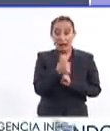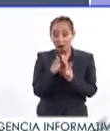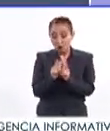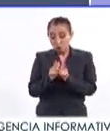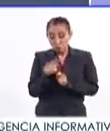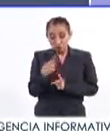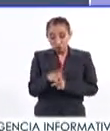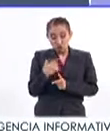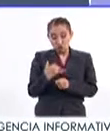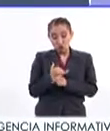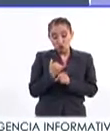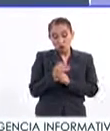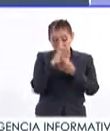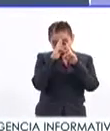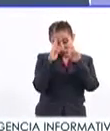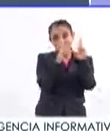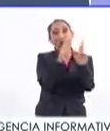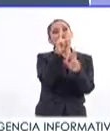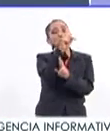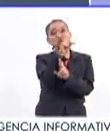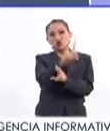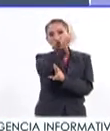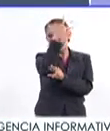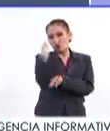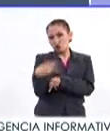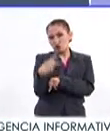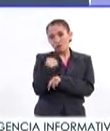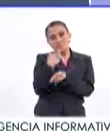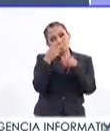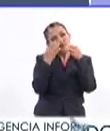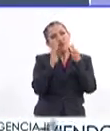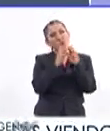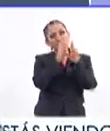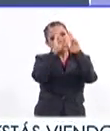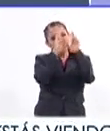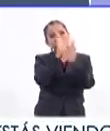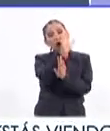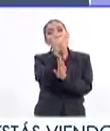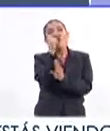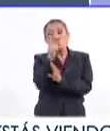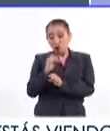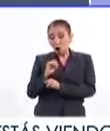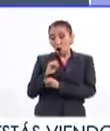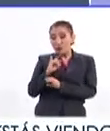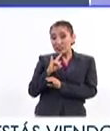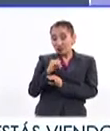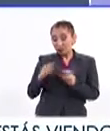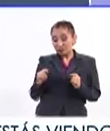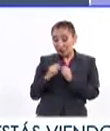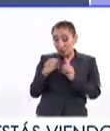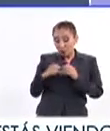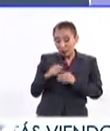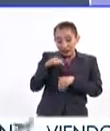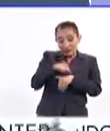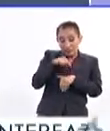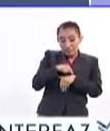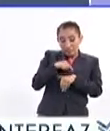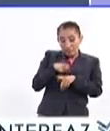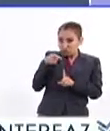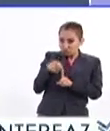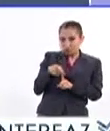grupo tenía su oficio a una deidad patrona en particular, a la cual le correspondería un oficio, un templo y un tiempo